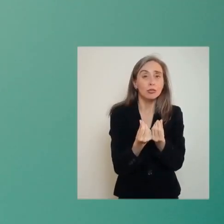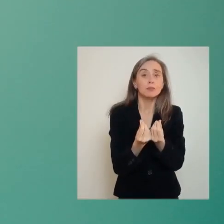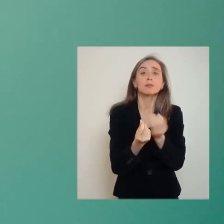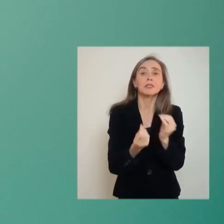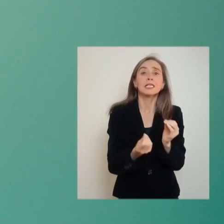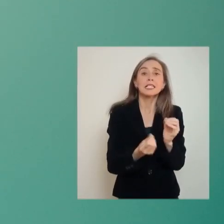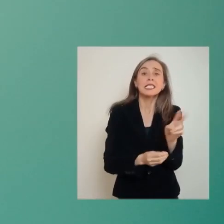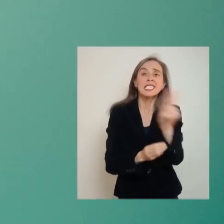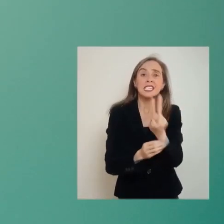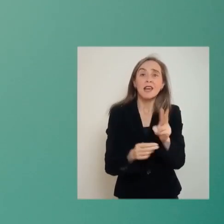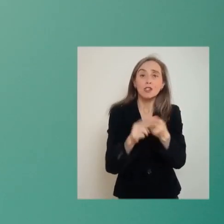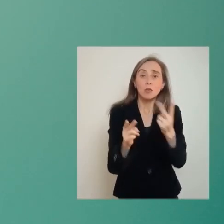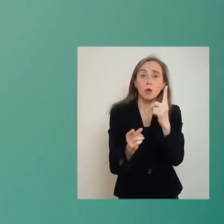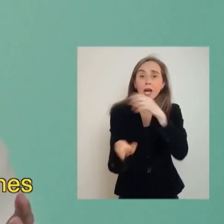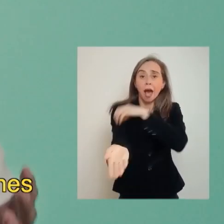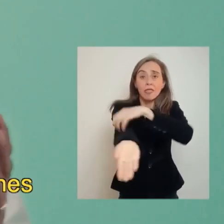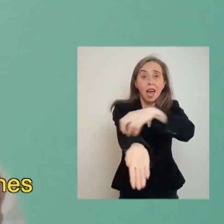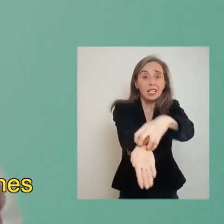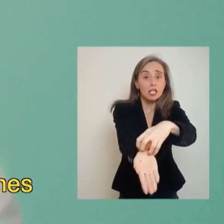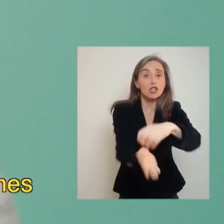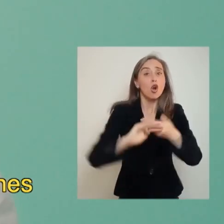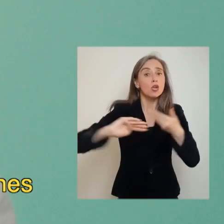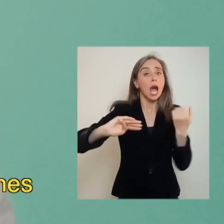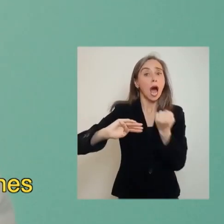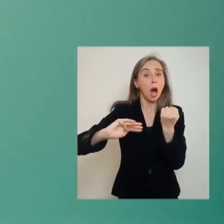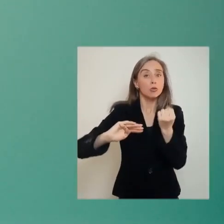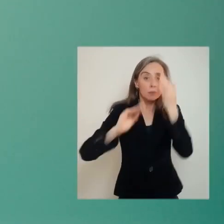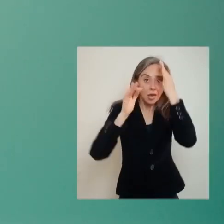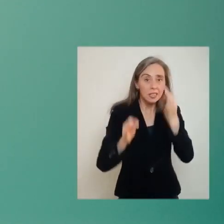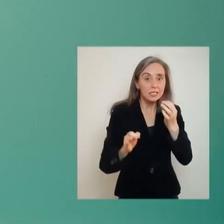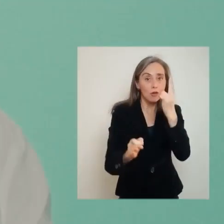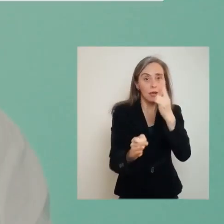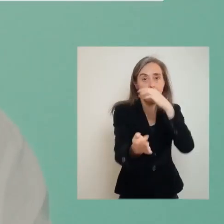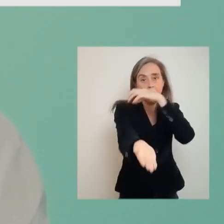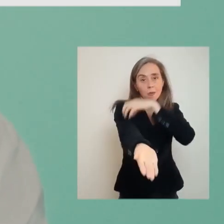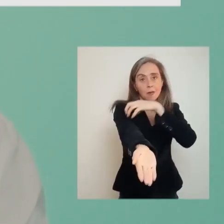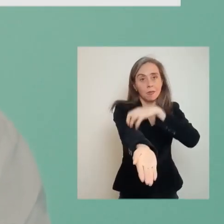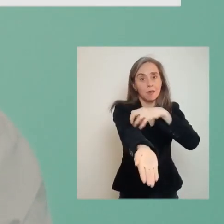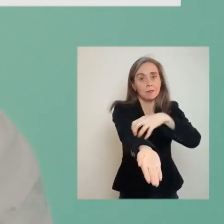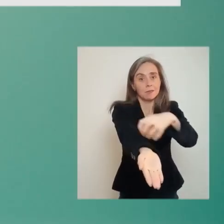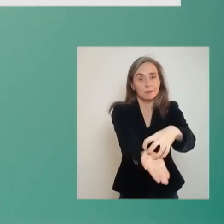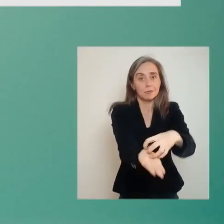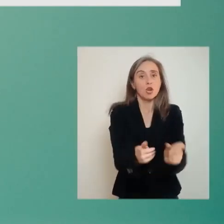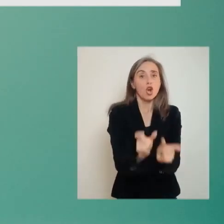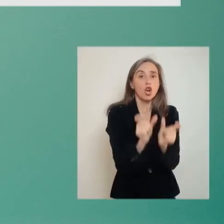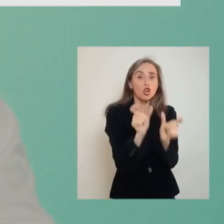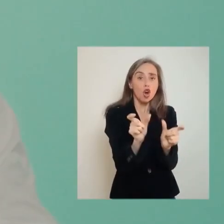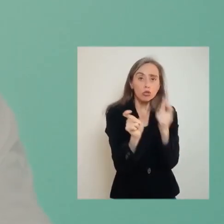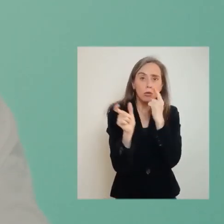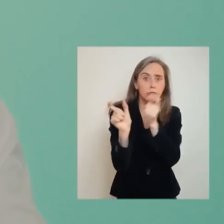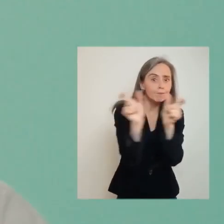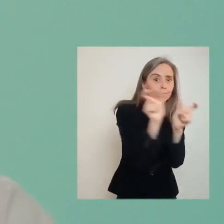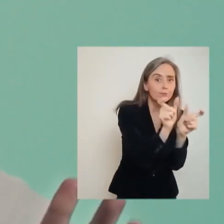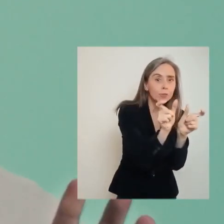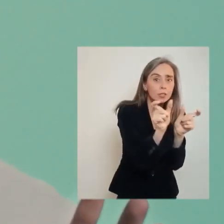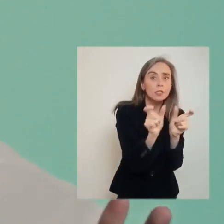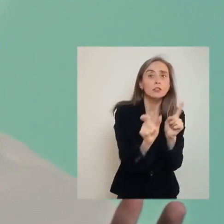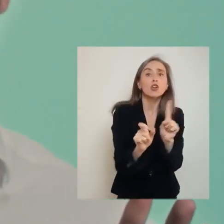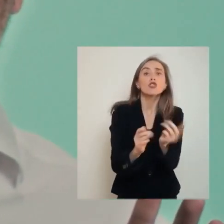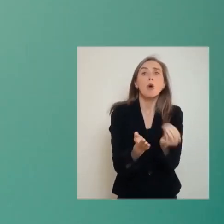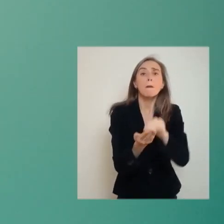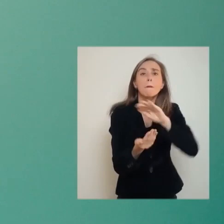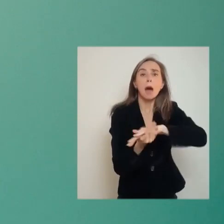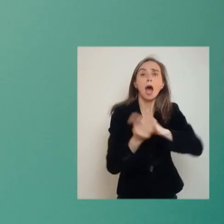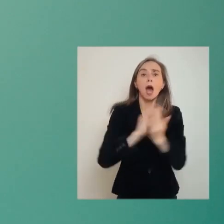Autonomía para los servicios públicos regionales, porque requerimos tomar las decisiones desde nuestra tierra. Control, fiscalización, no